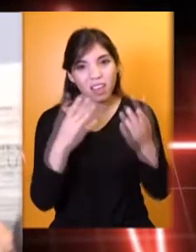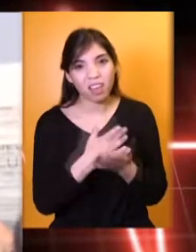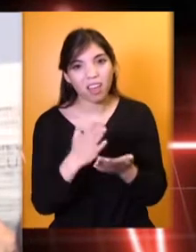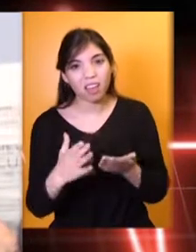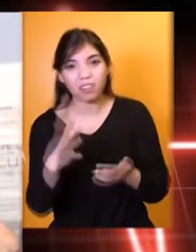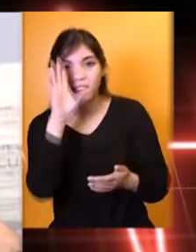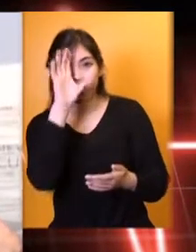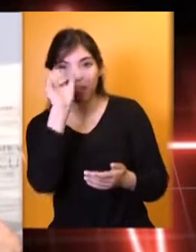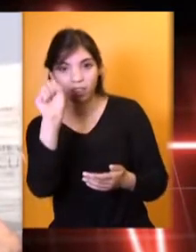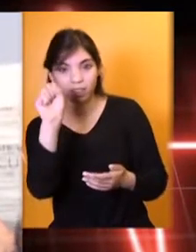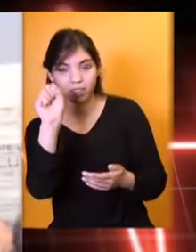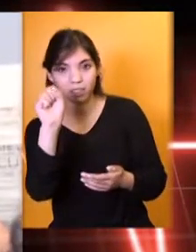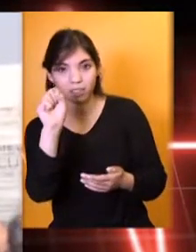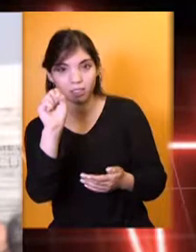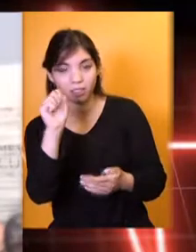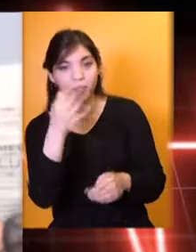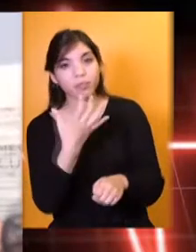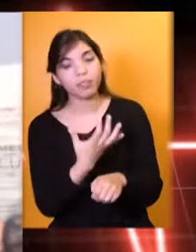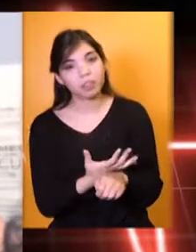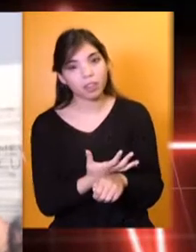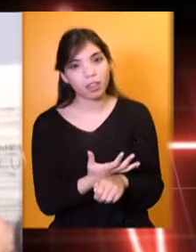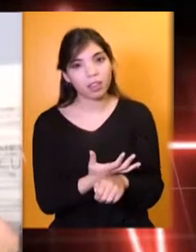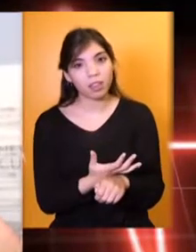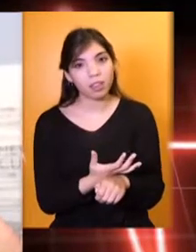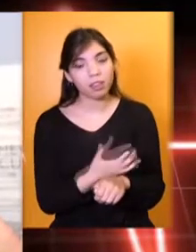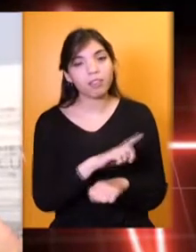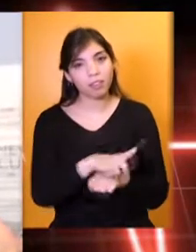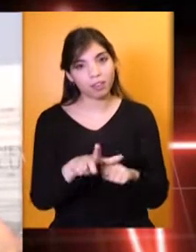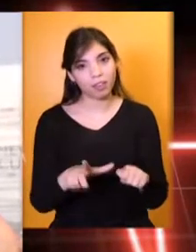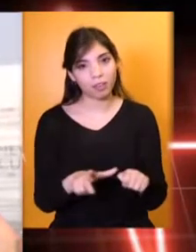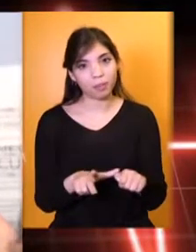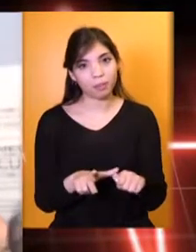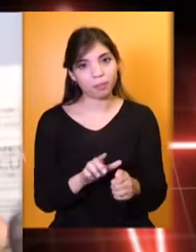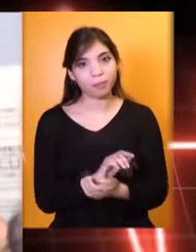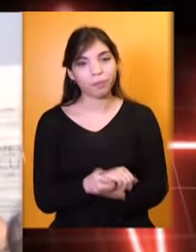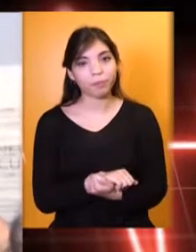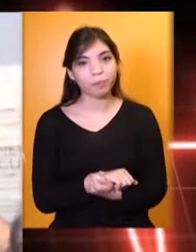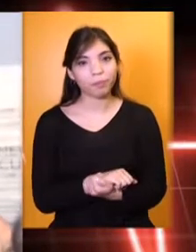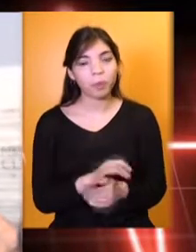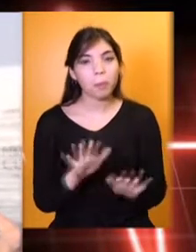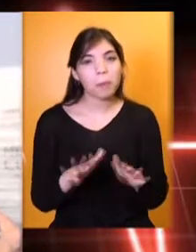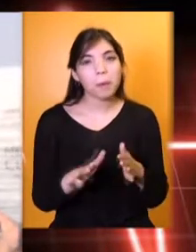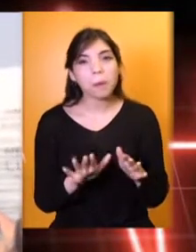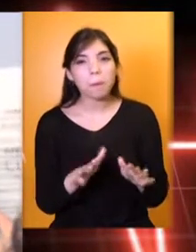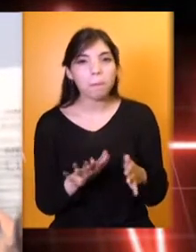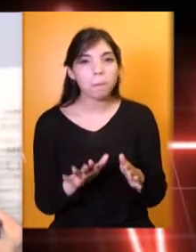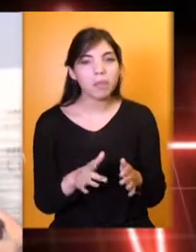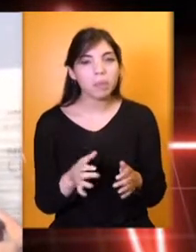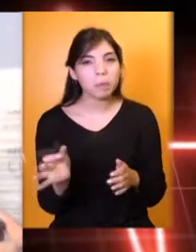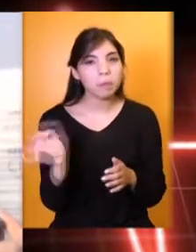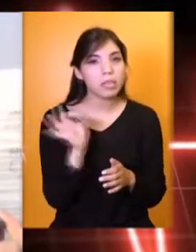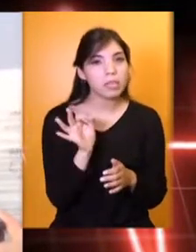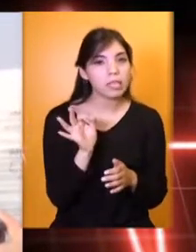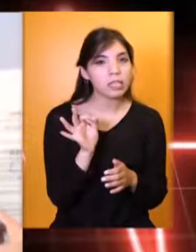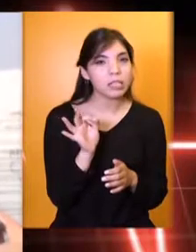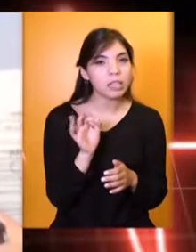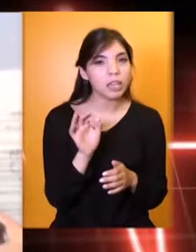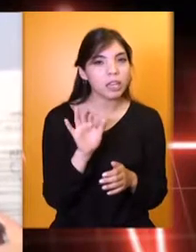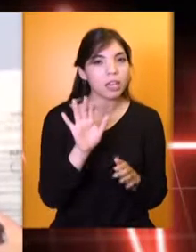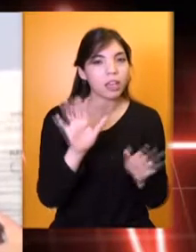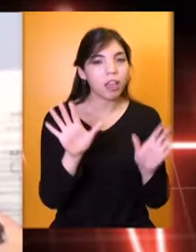Pinochao, que sí se registran de la región de Los Lagos, que es más o menos, me dicen,